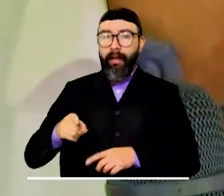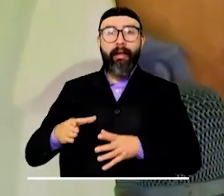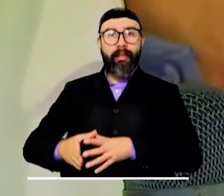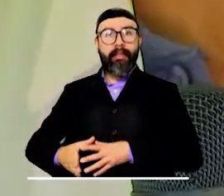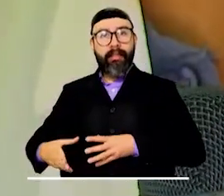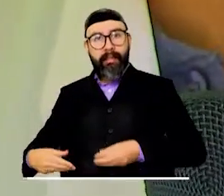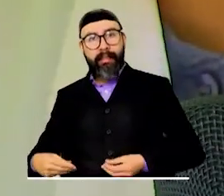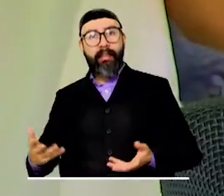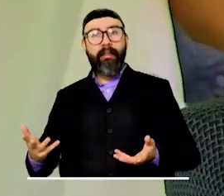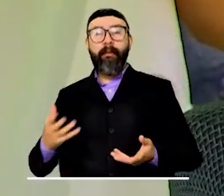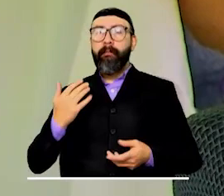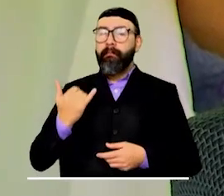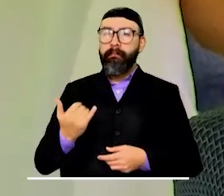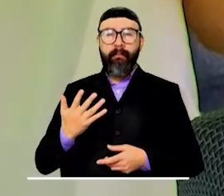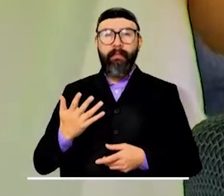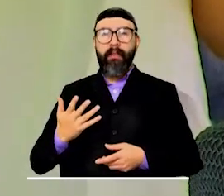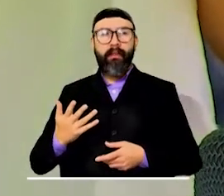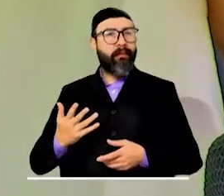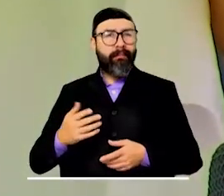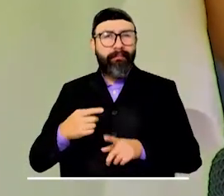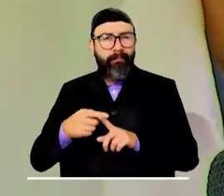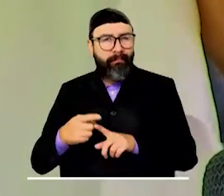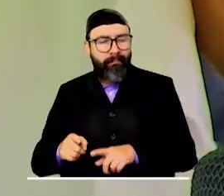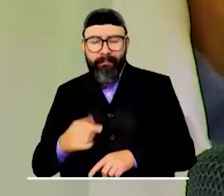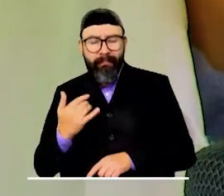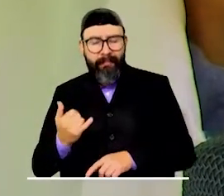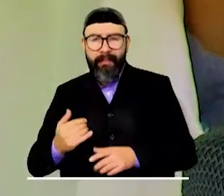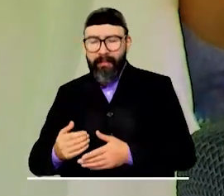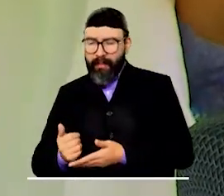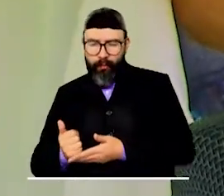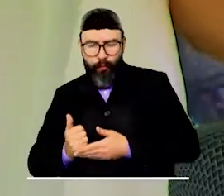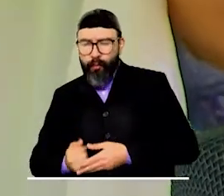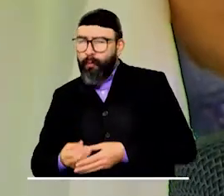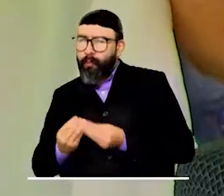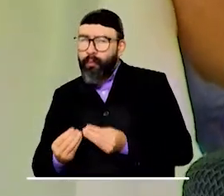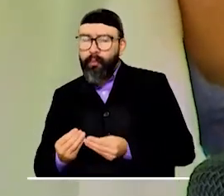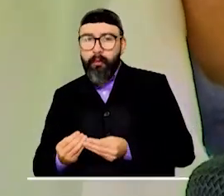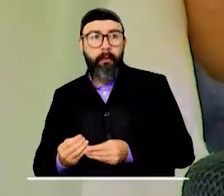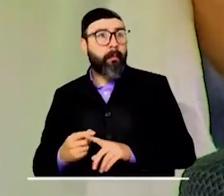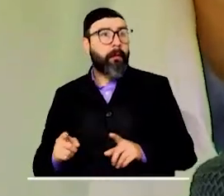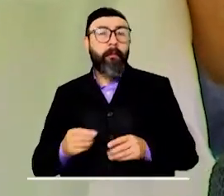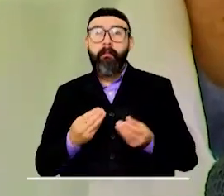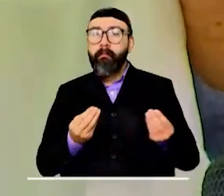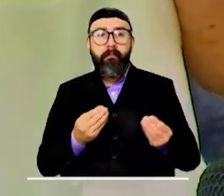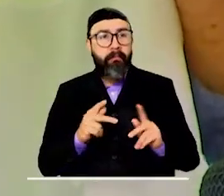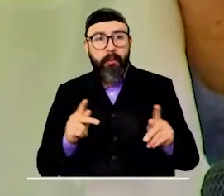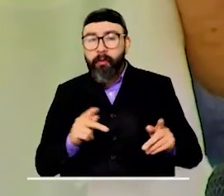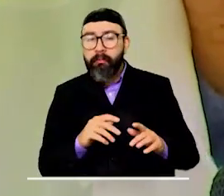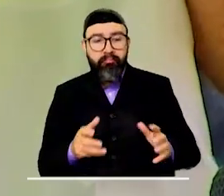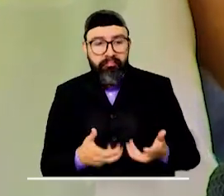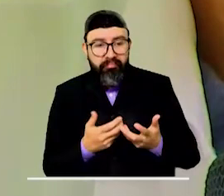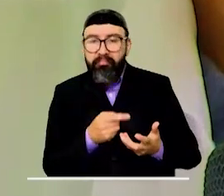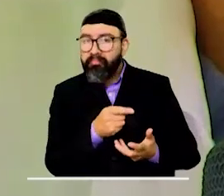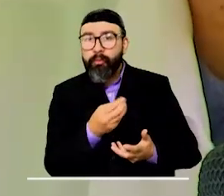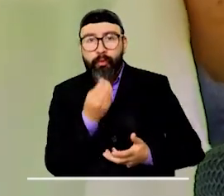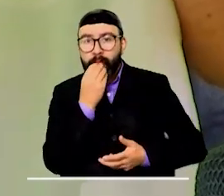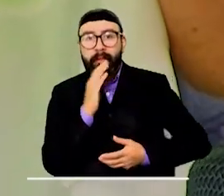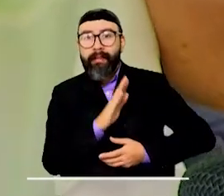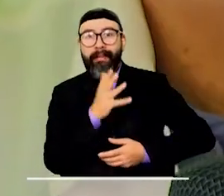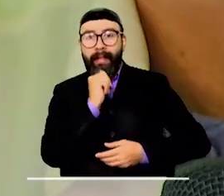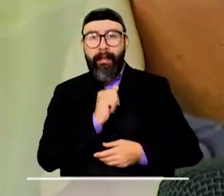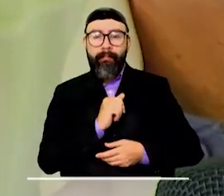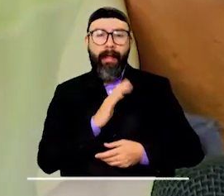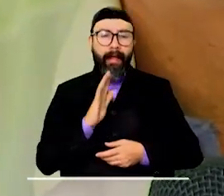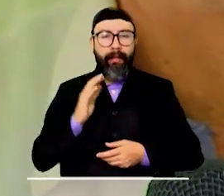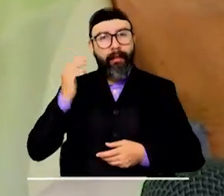triglicérido, hígado graso, hepatitis, cirrosis, todo. Pero nadie consume la alcachofa. Entonces nos tocó